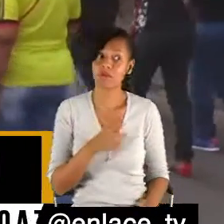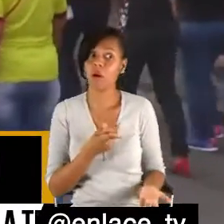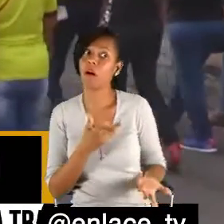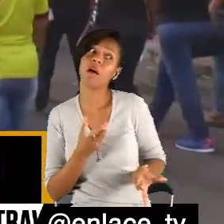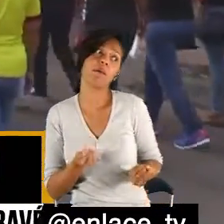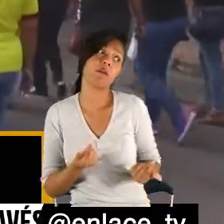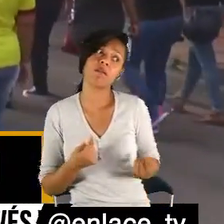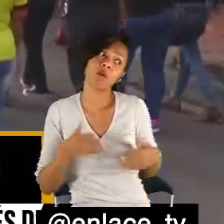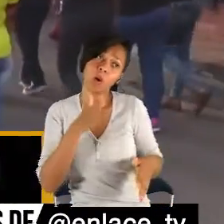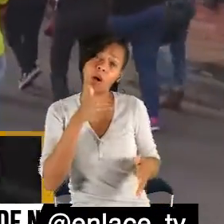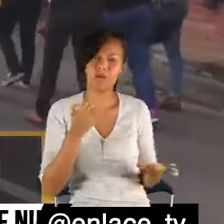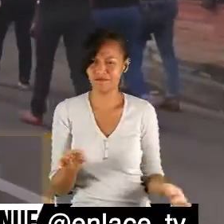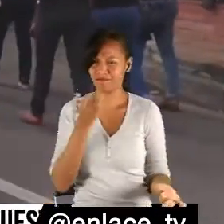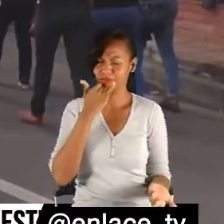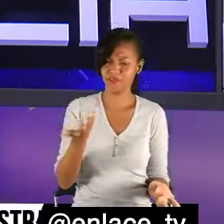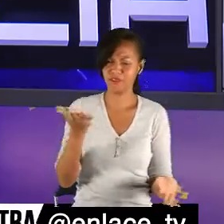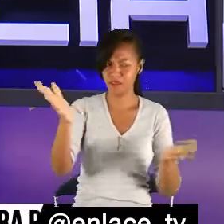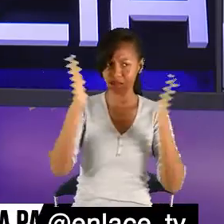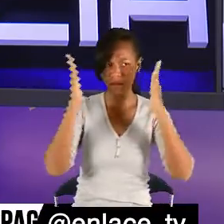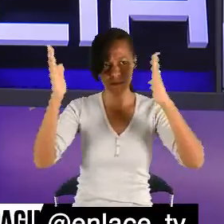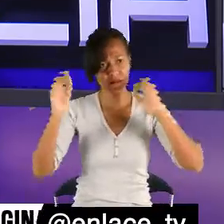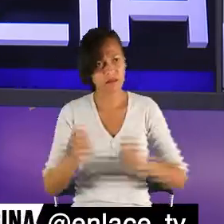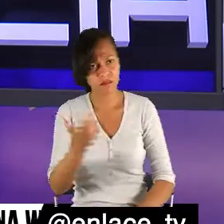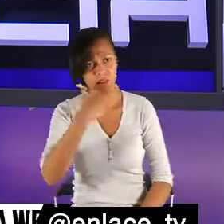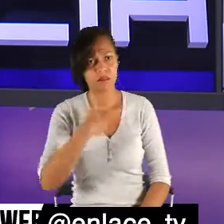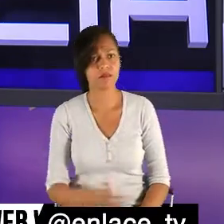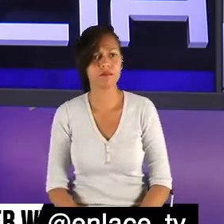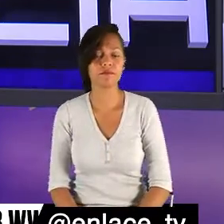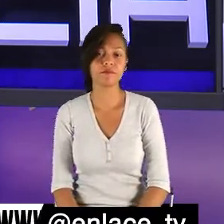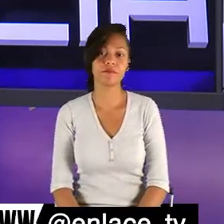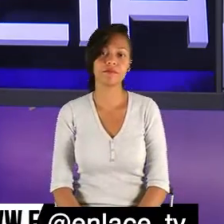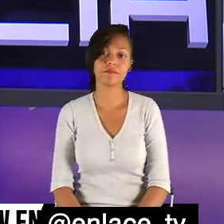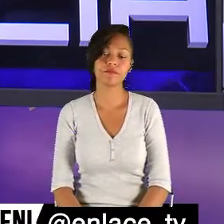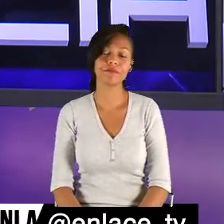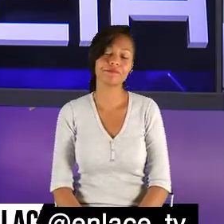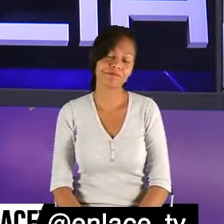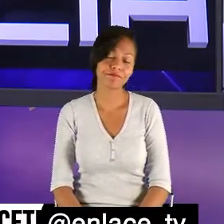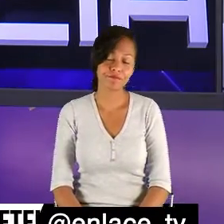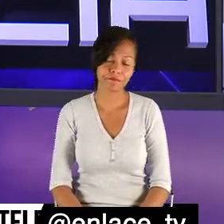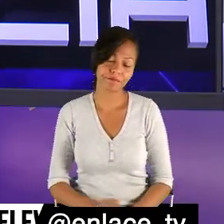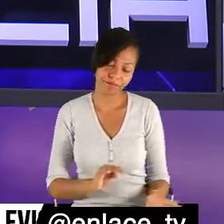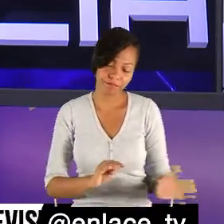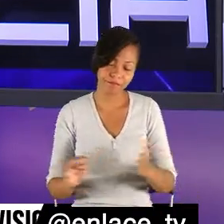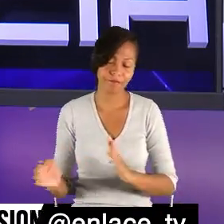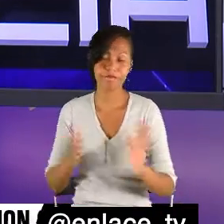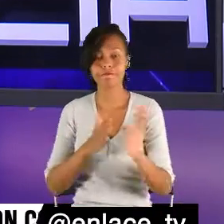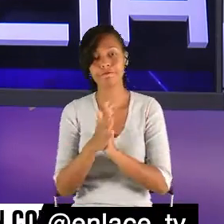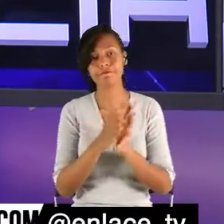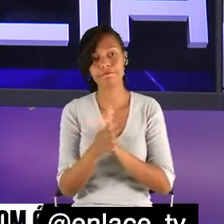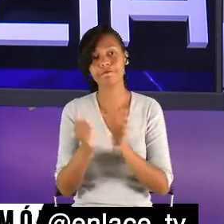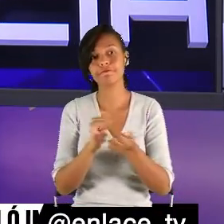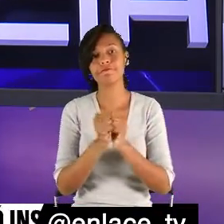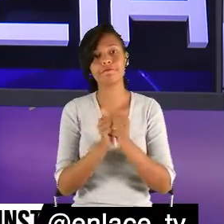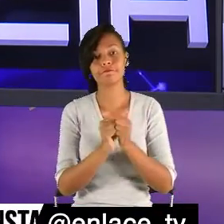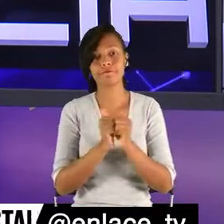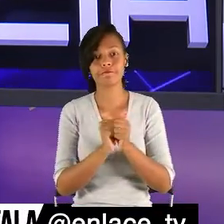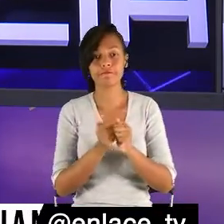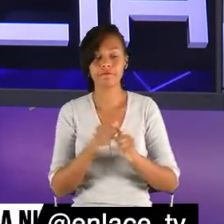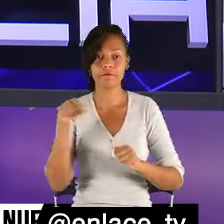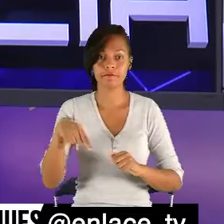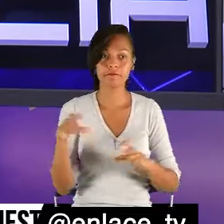su jornada de protesta todo el momento de continuar con información deportiva en las noticias ya está listo y dispuesto